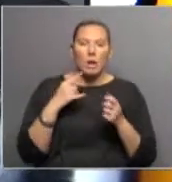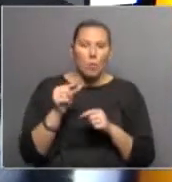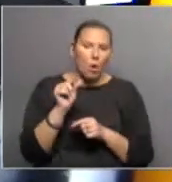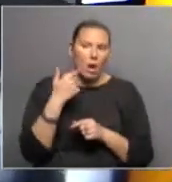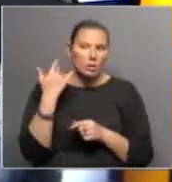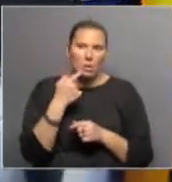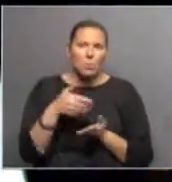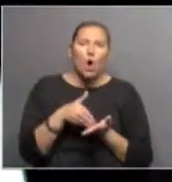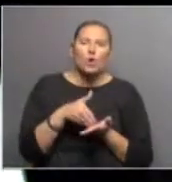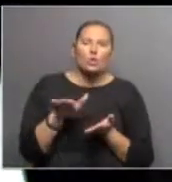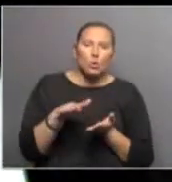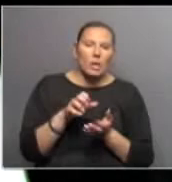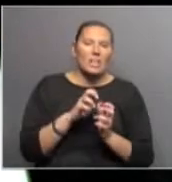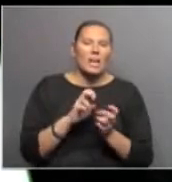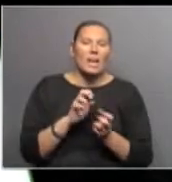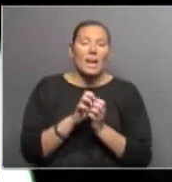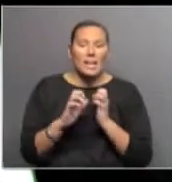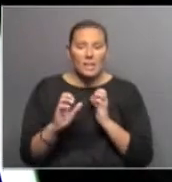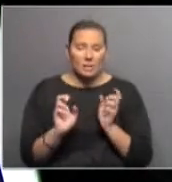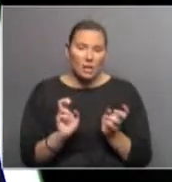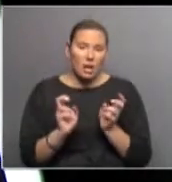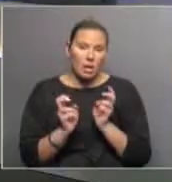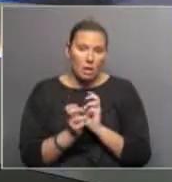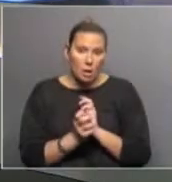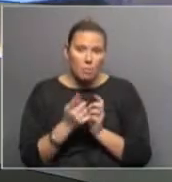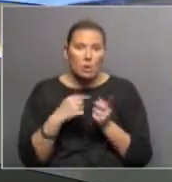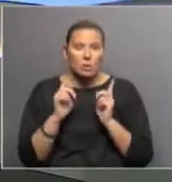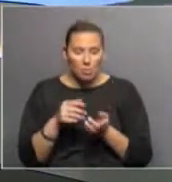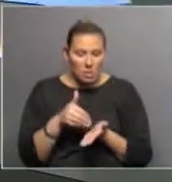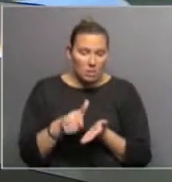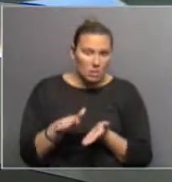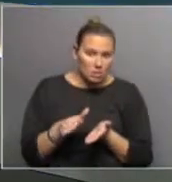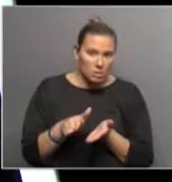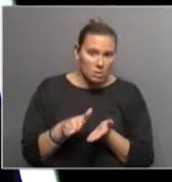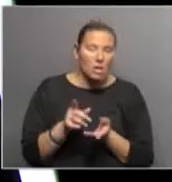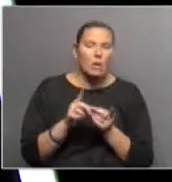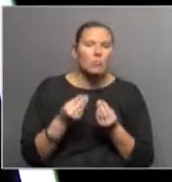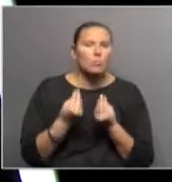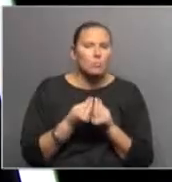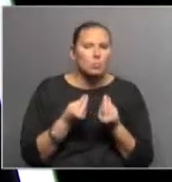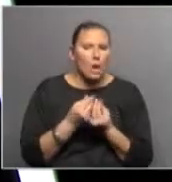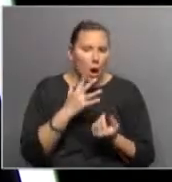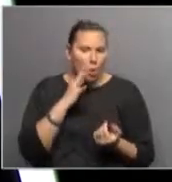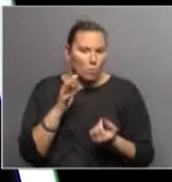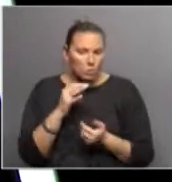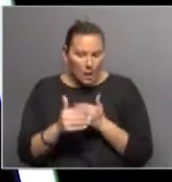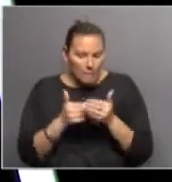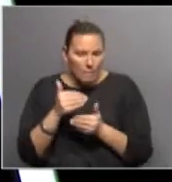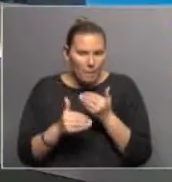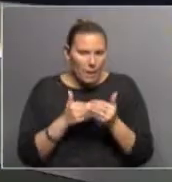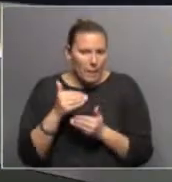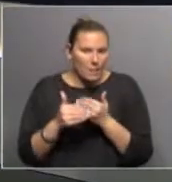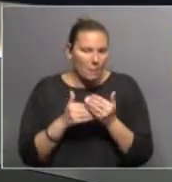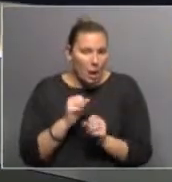tenemos en generación de renovables, pero además de que hay excedentes en la instalado, hay mucho potencial todavía y ni hemos